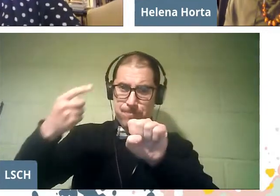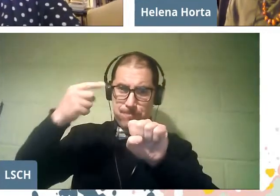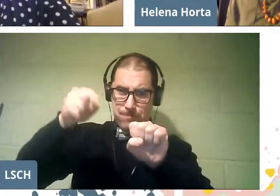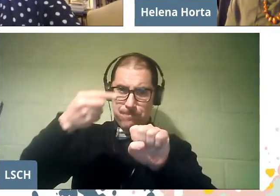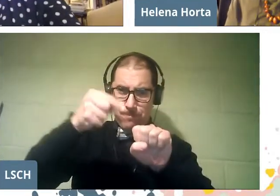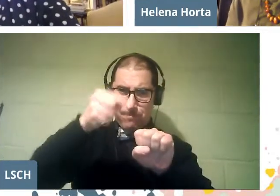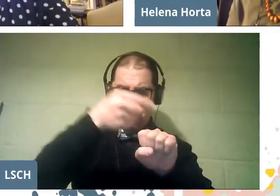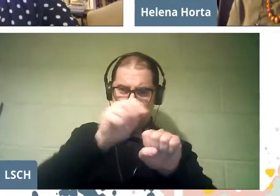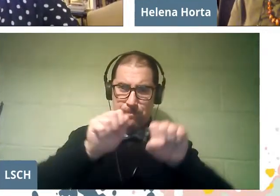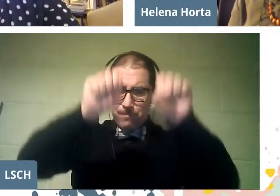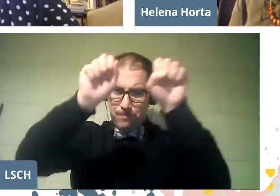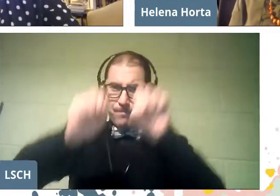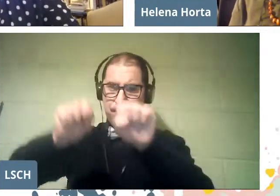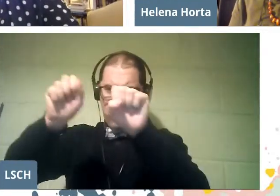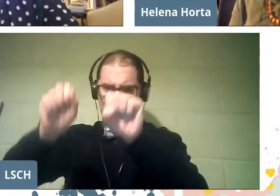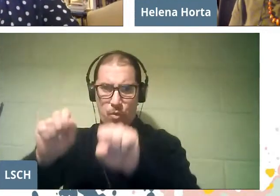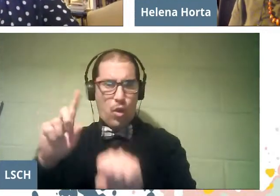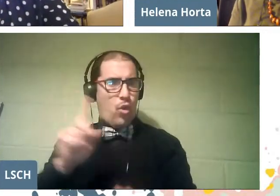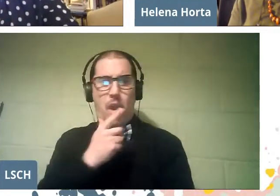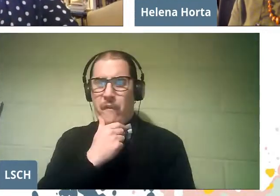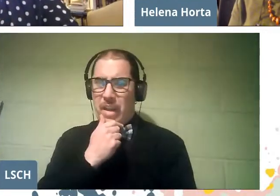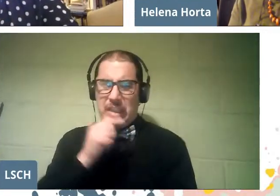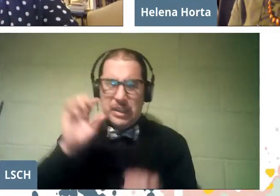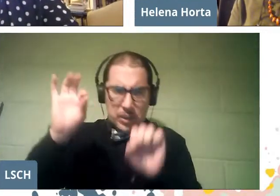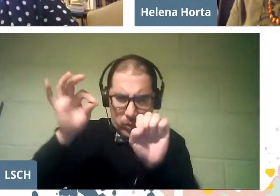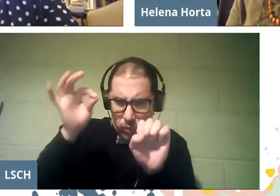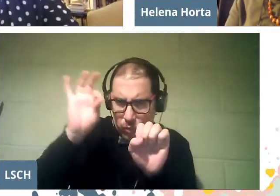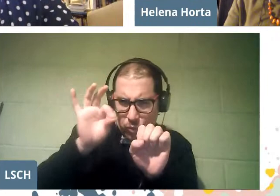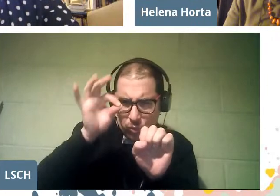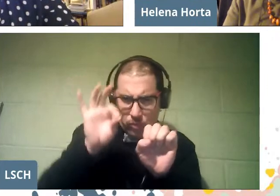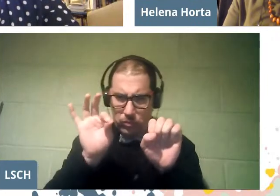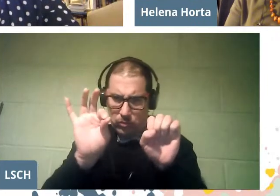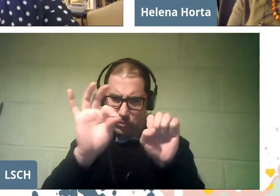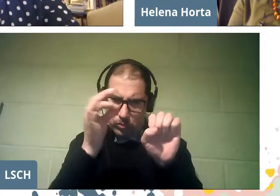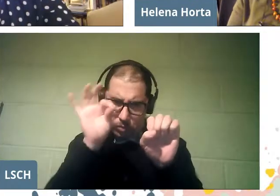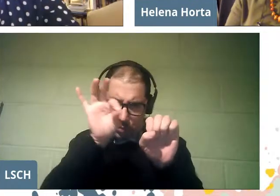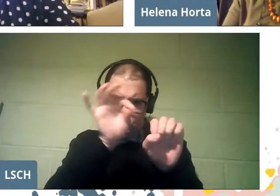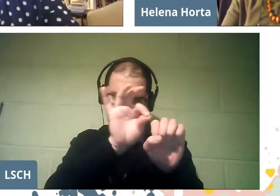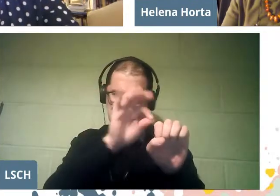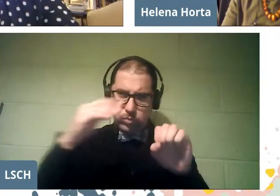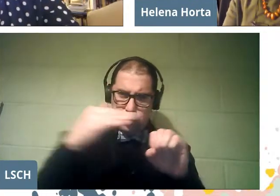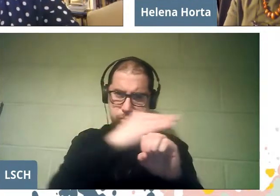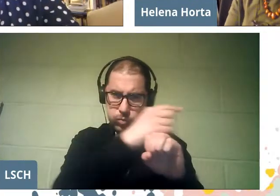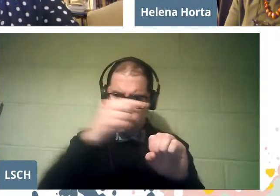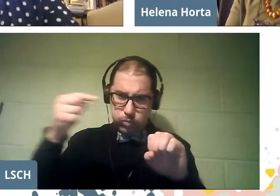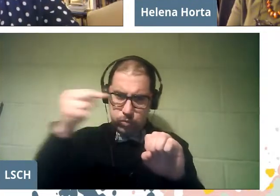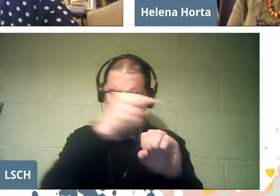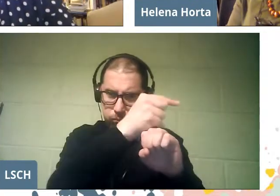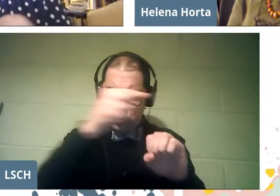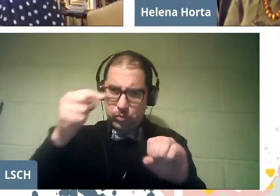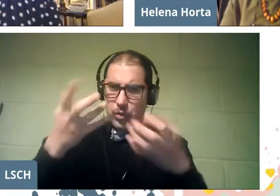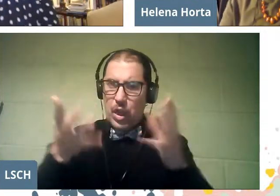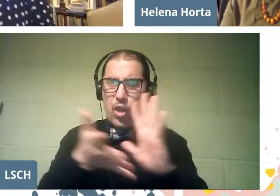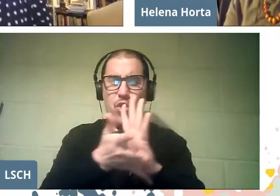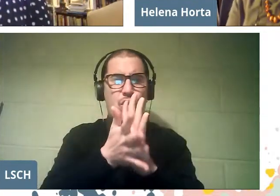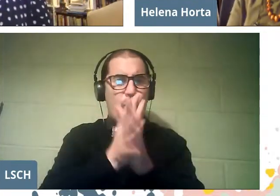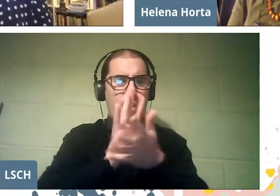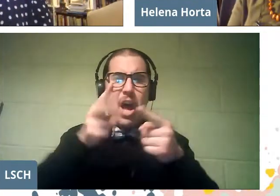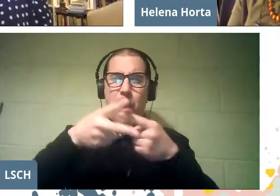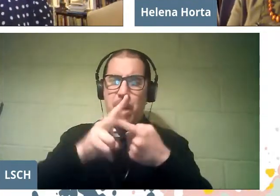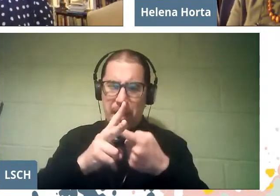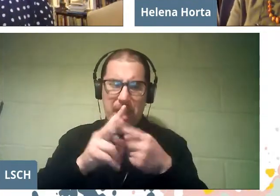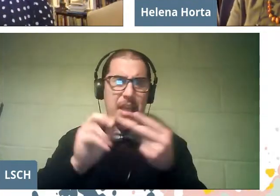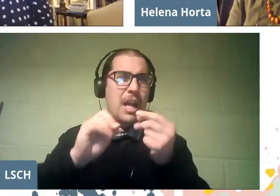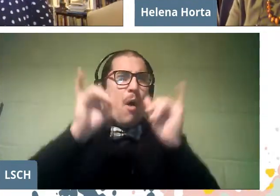mediante el tejido telar no es una tarea fácil. O sea, aquí hay toda una